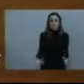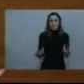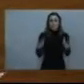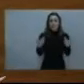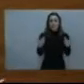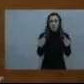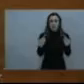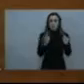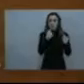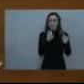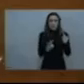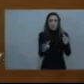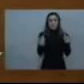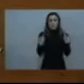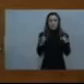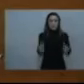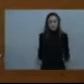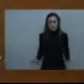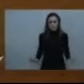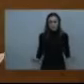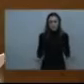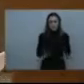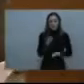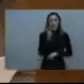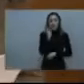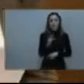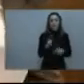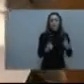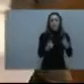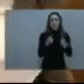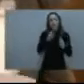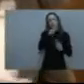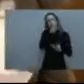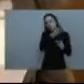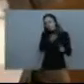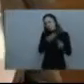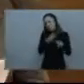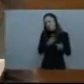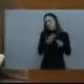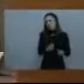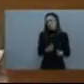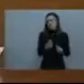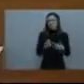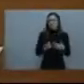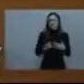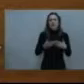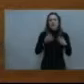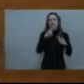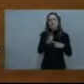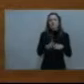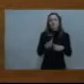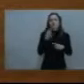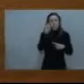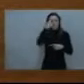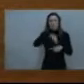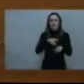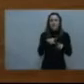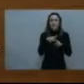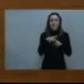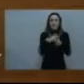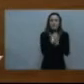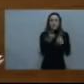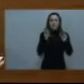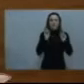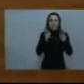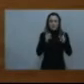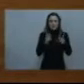consideran precisamente víctimas. Muchos de ellos, demasiados, afirman conocer o haber conocido algún acto de violencia de género en parejas de su